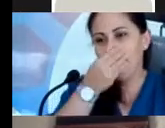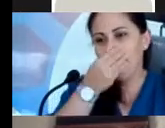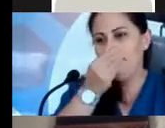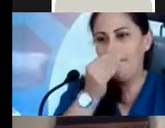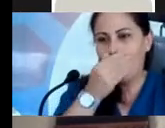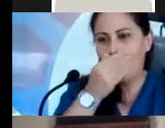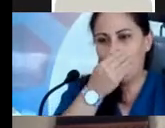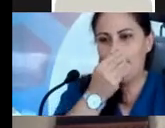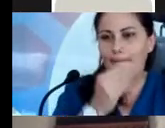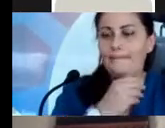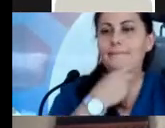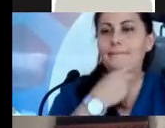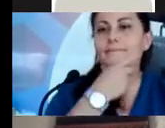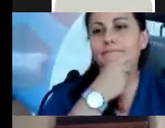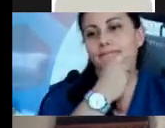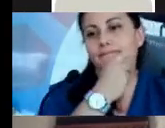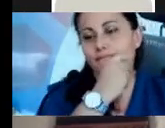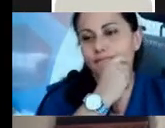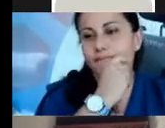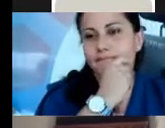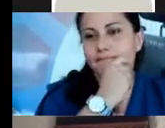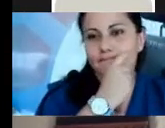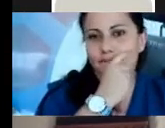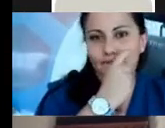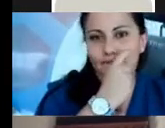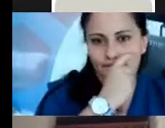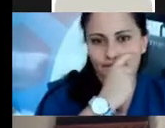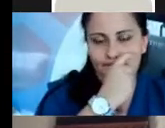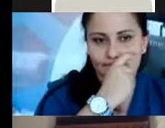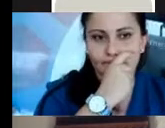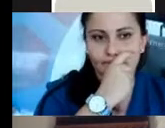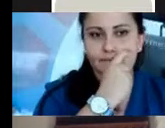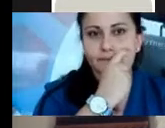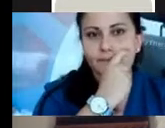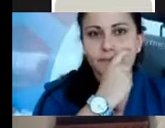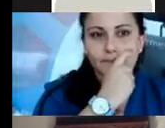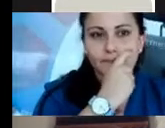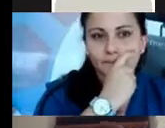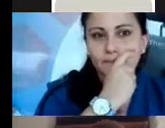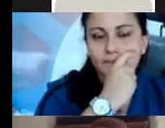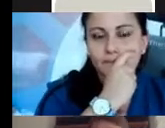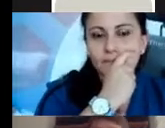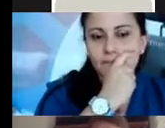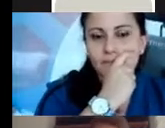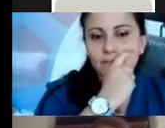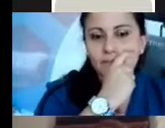del paciente, la comodidad, confort y la postura. Función,